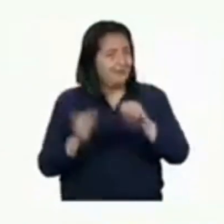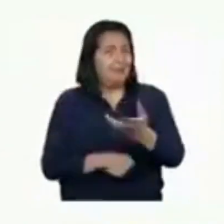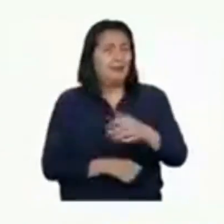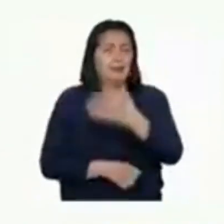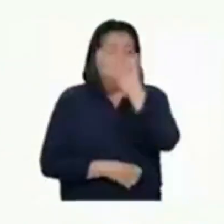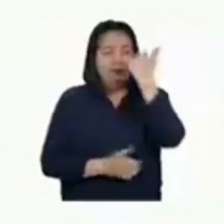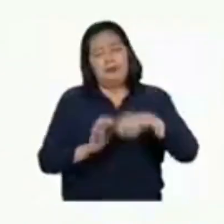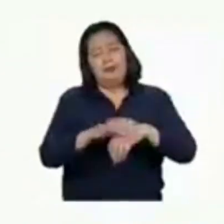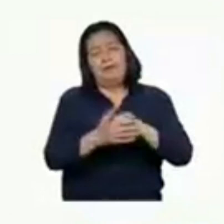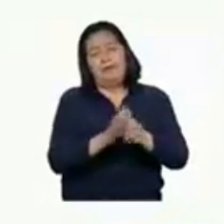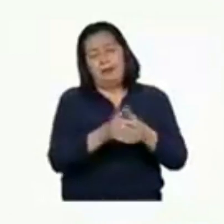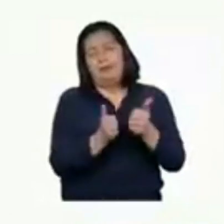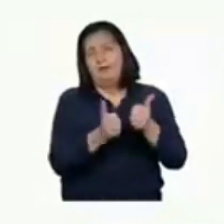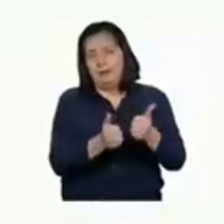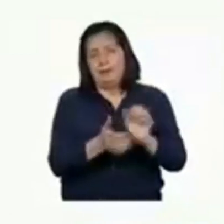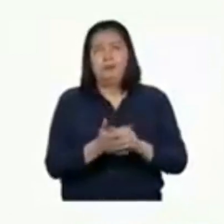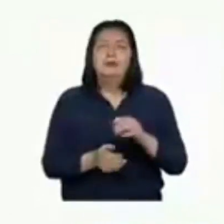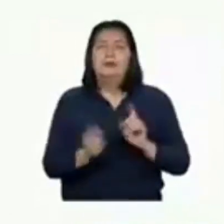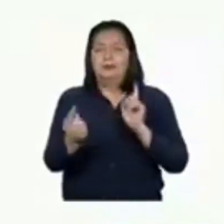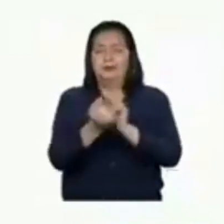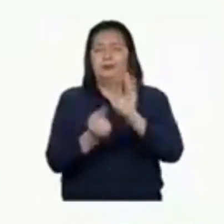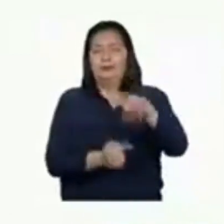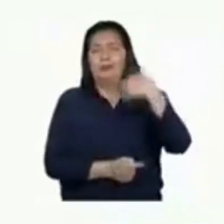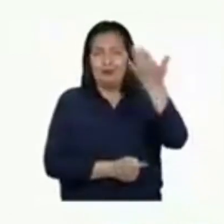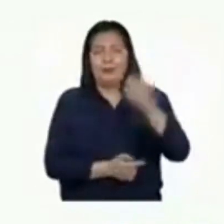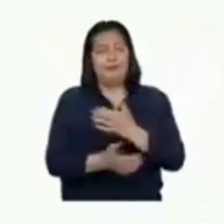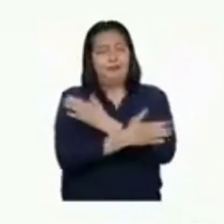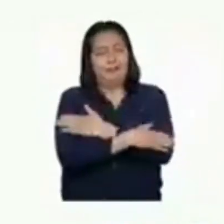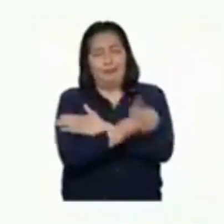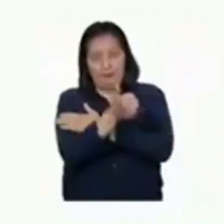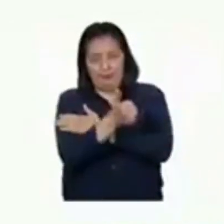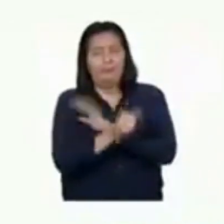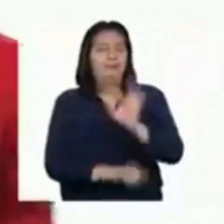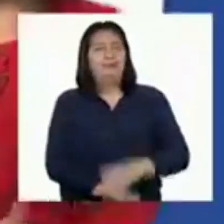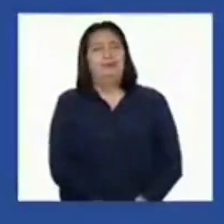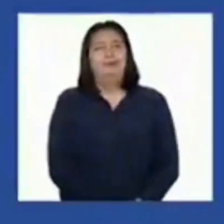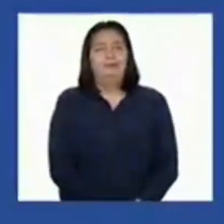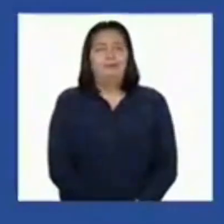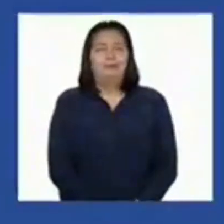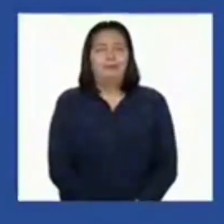No te olvides lavarte muy bien las manos. Nos vemos en el siguiente programa. Un abrazo, que estén muy bien.